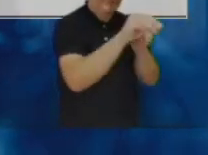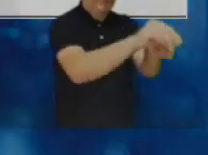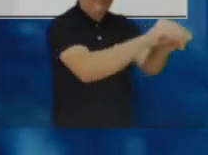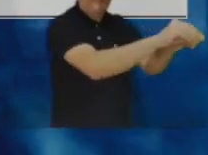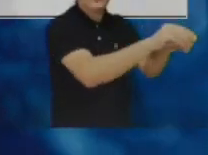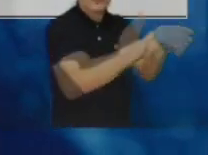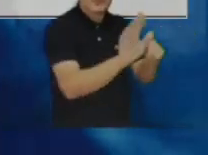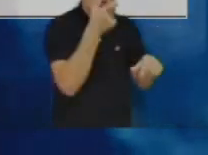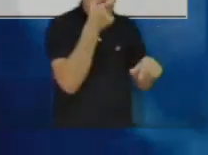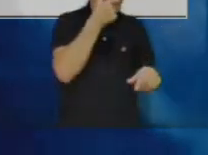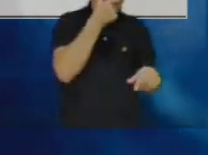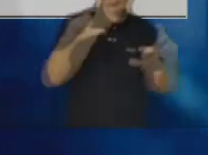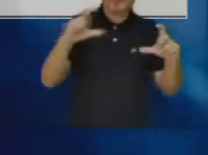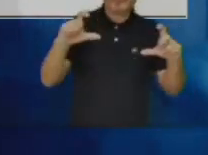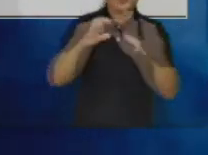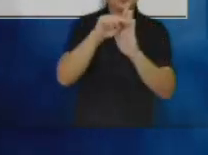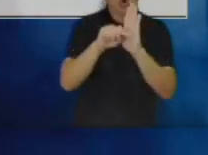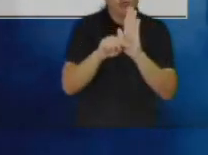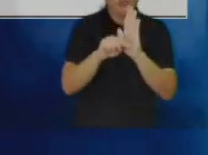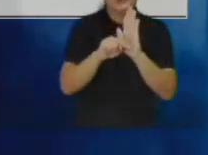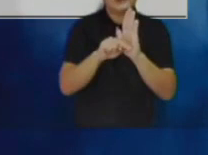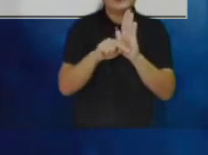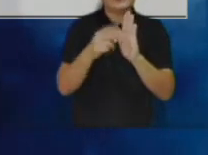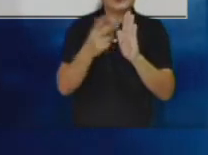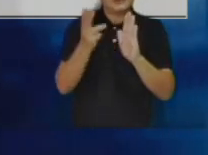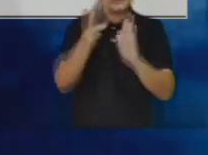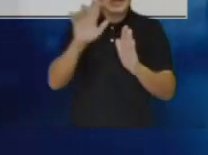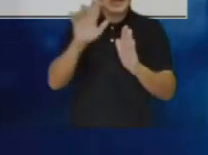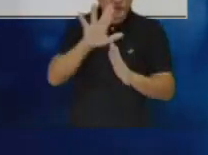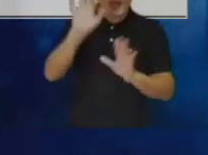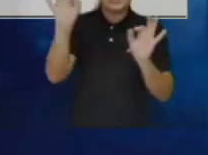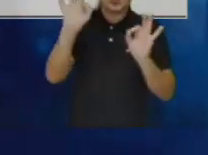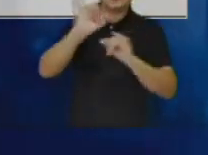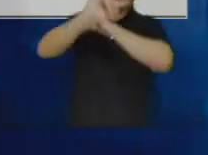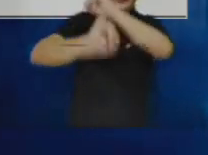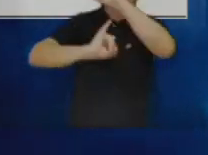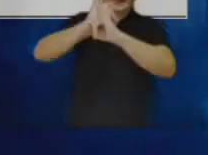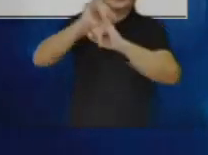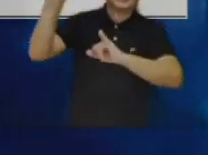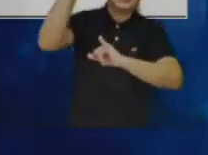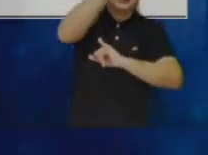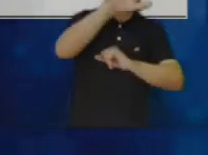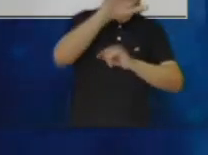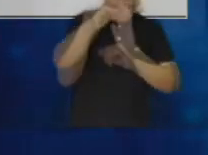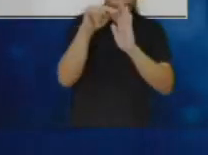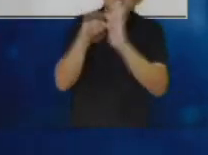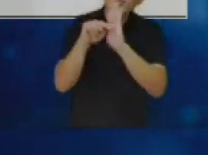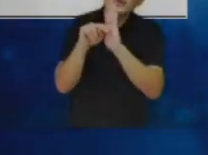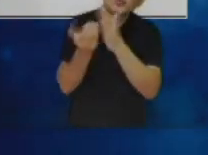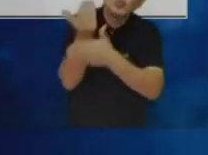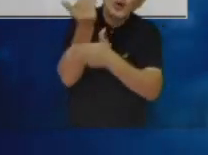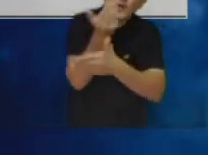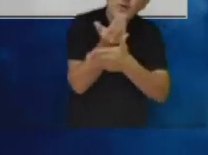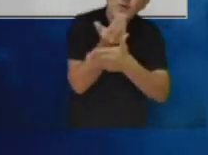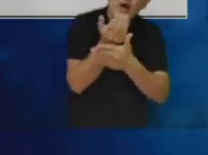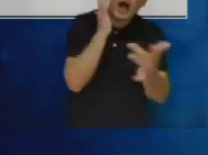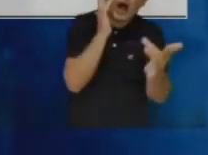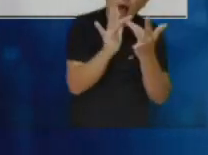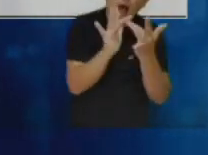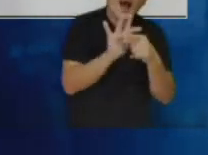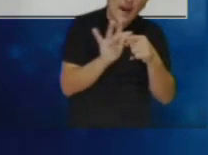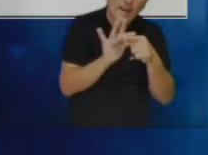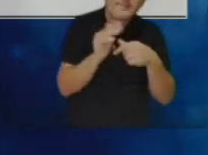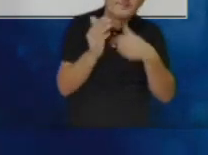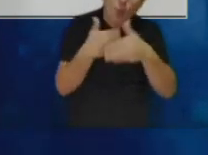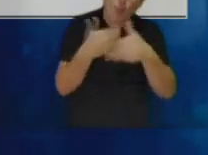los marcos regulatorios, tanto nacionales como internacionales, para poder determinar si